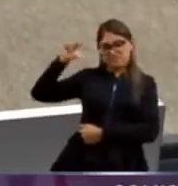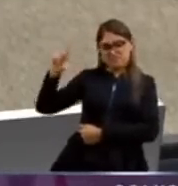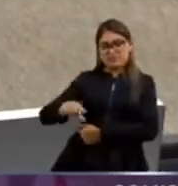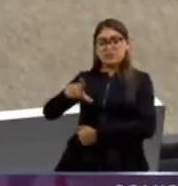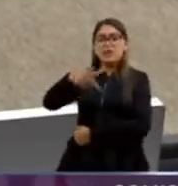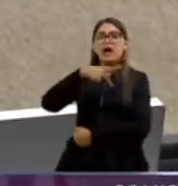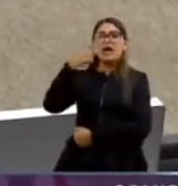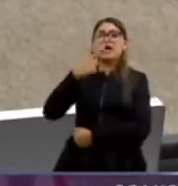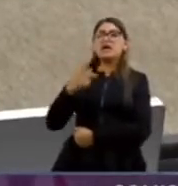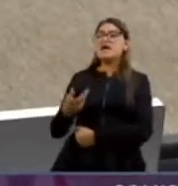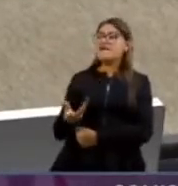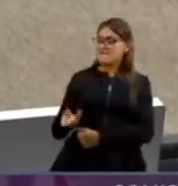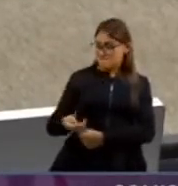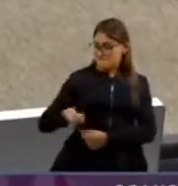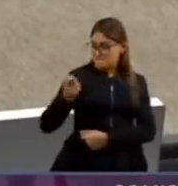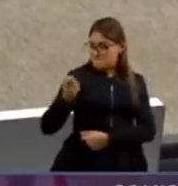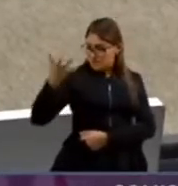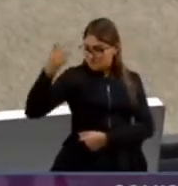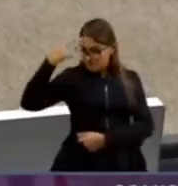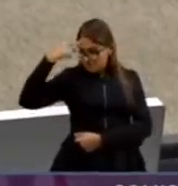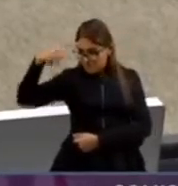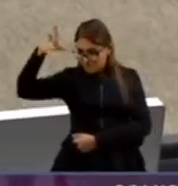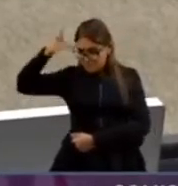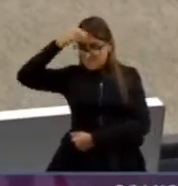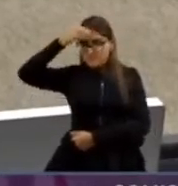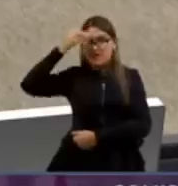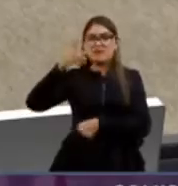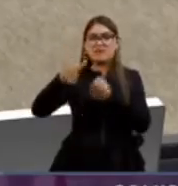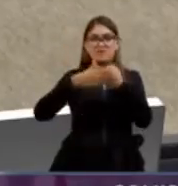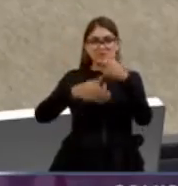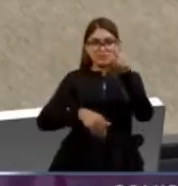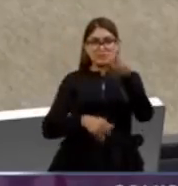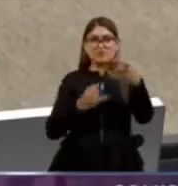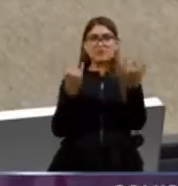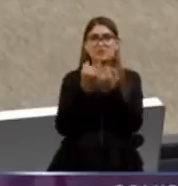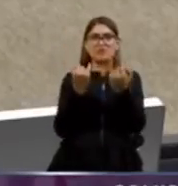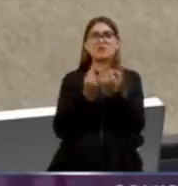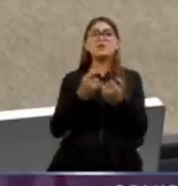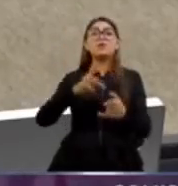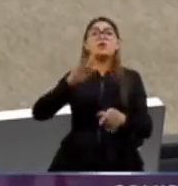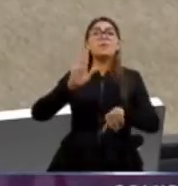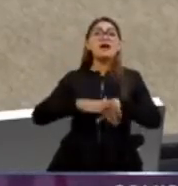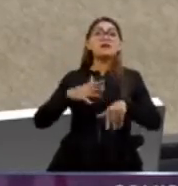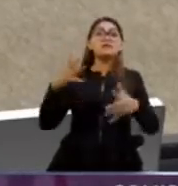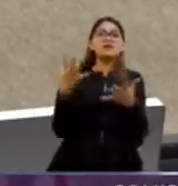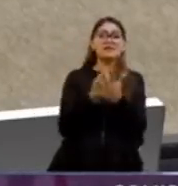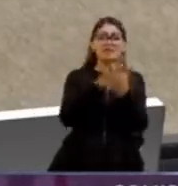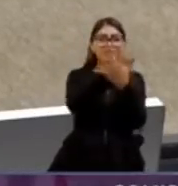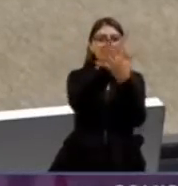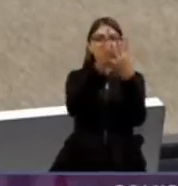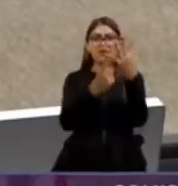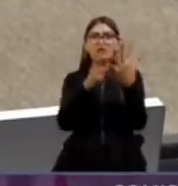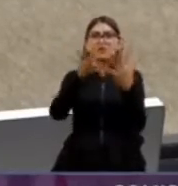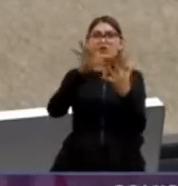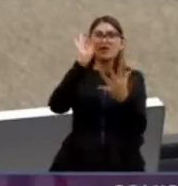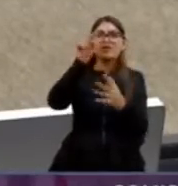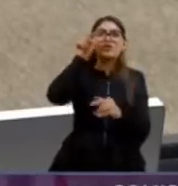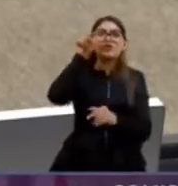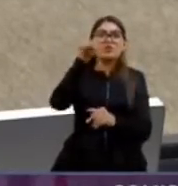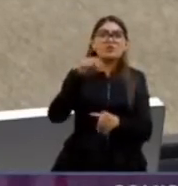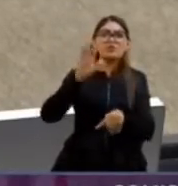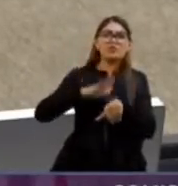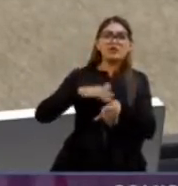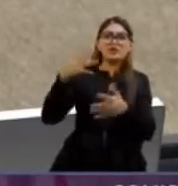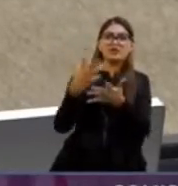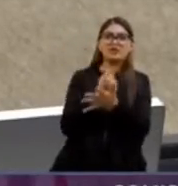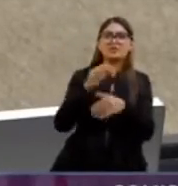hay que decirlo con todas sus letras. Eres el gran ganador de esta contienda, porque definitivamente ni opciones tienes, vas a